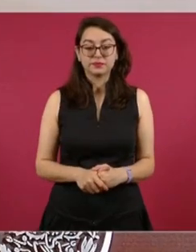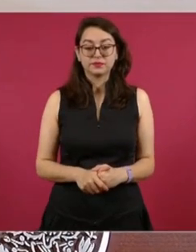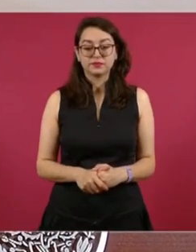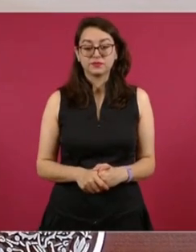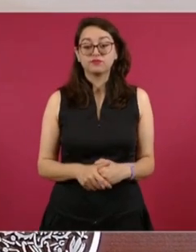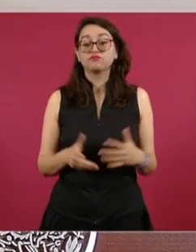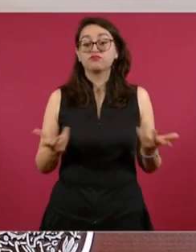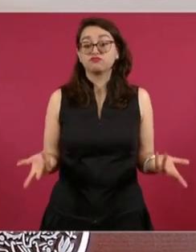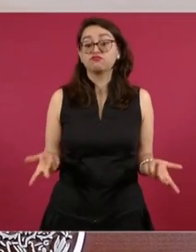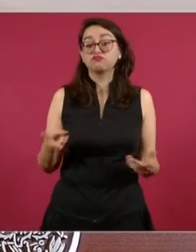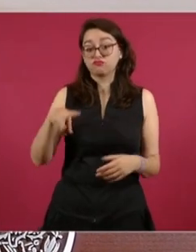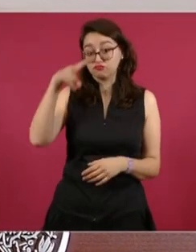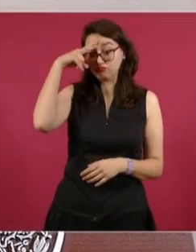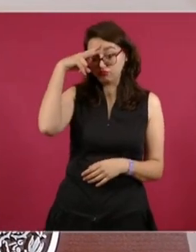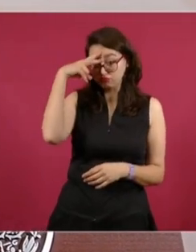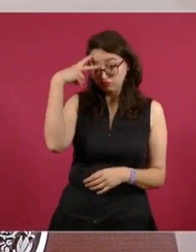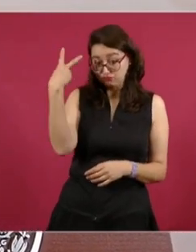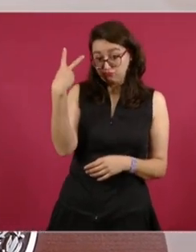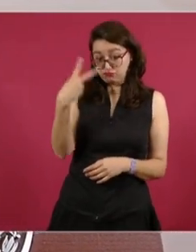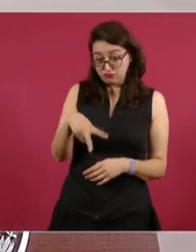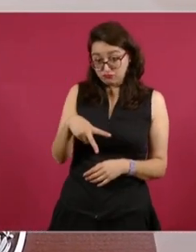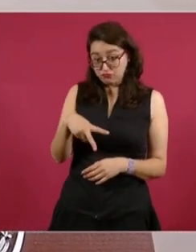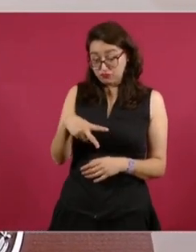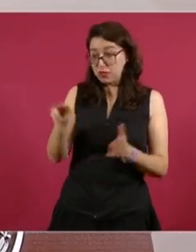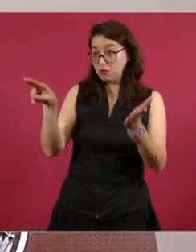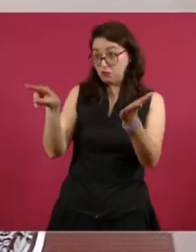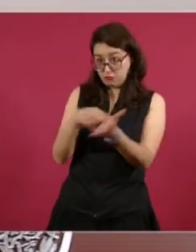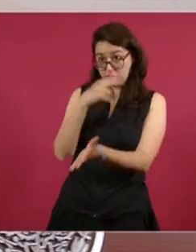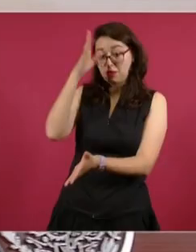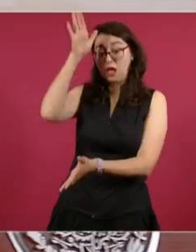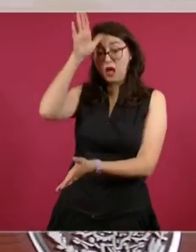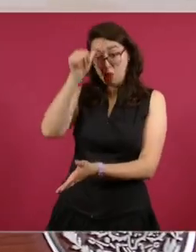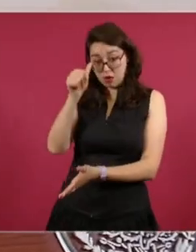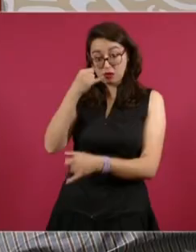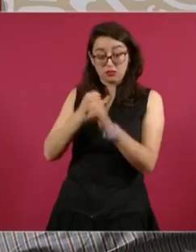Y como México tiene establecido convenios internacionales,